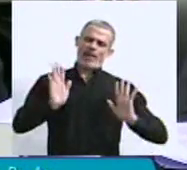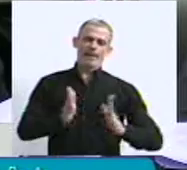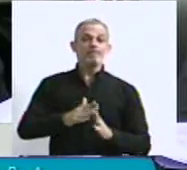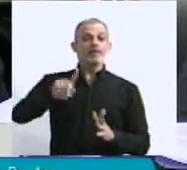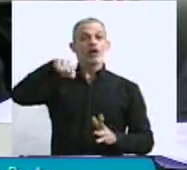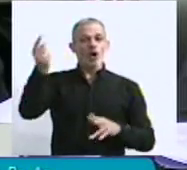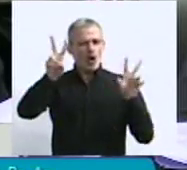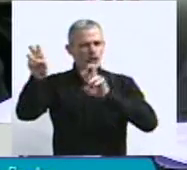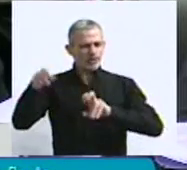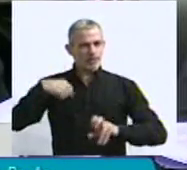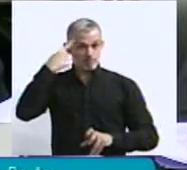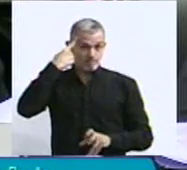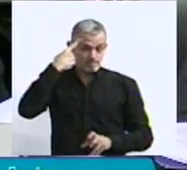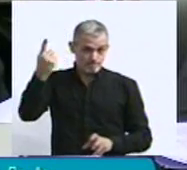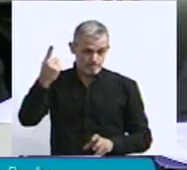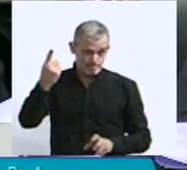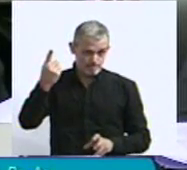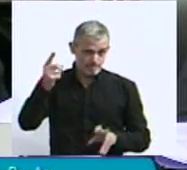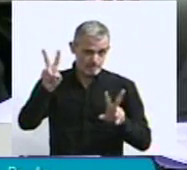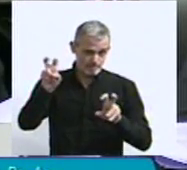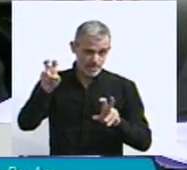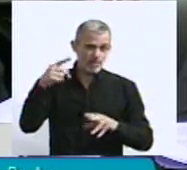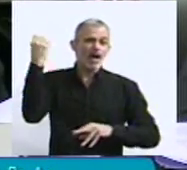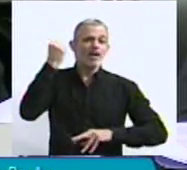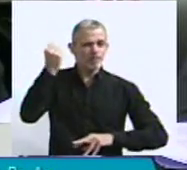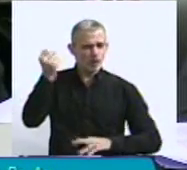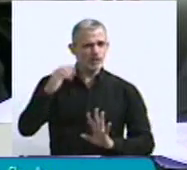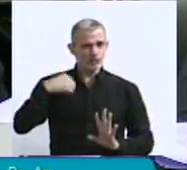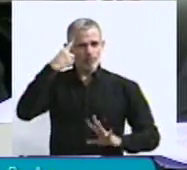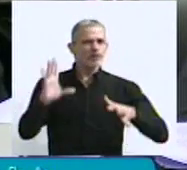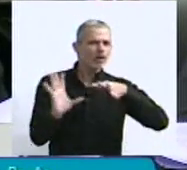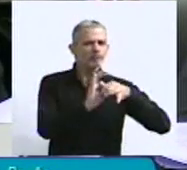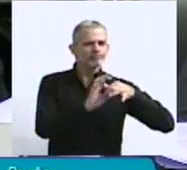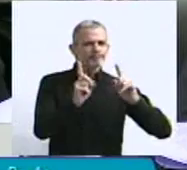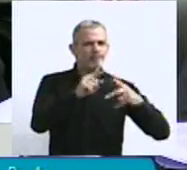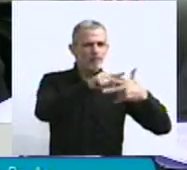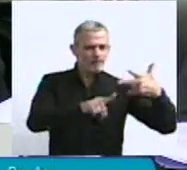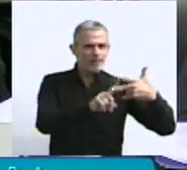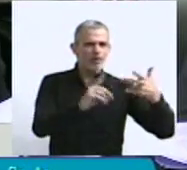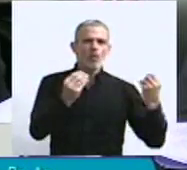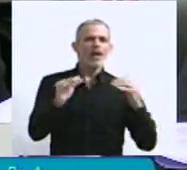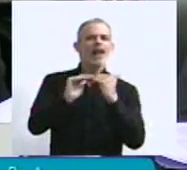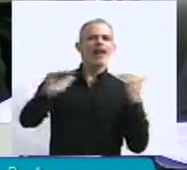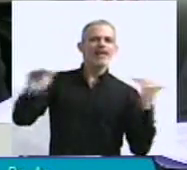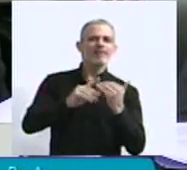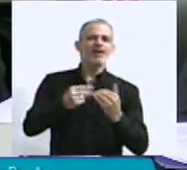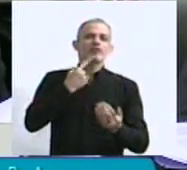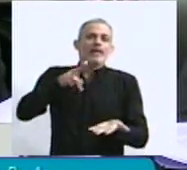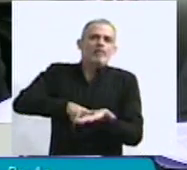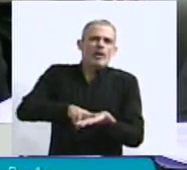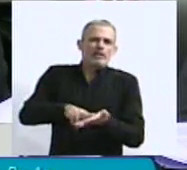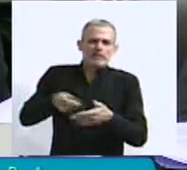El otro tema que me parece también trascendente ligado a esto es el nivel de presión